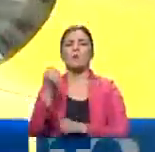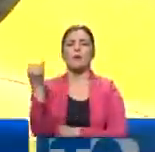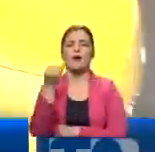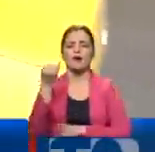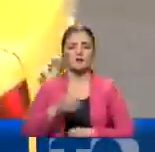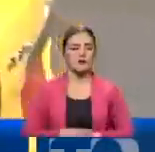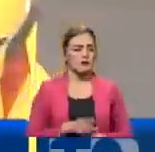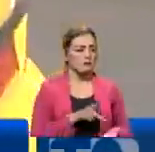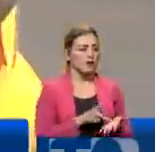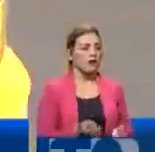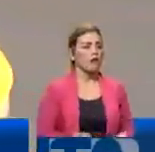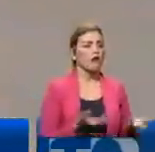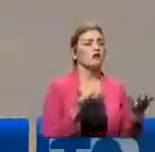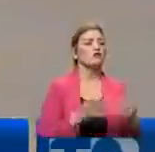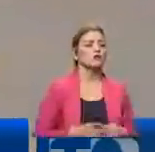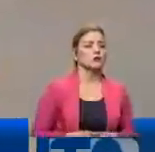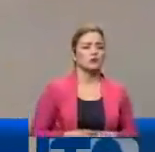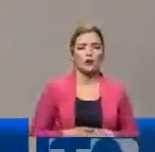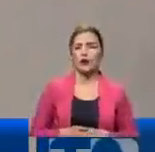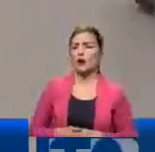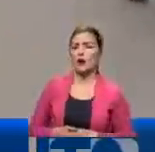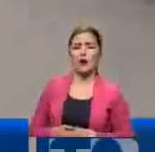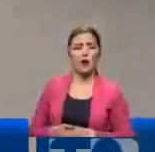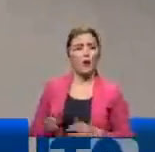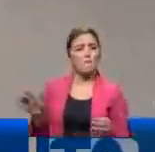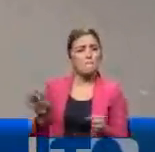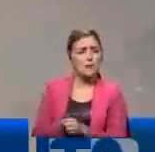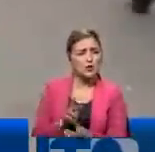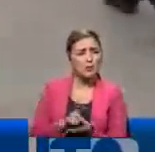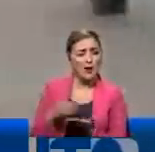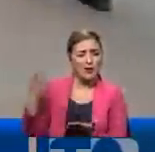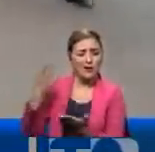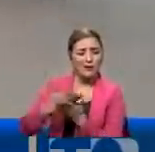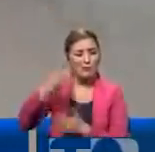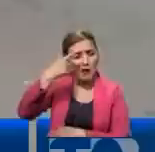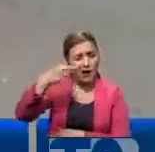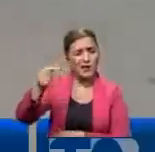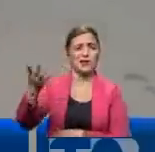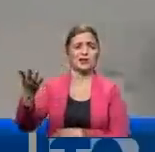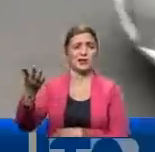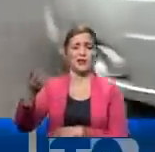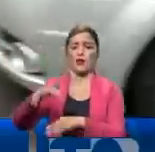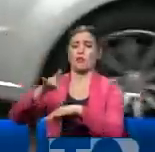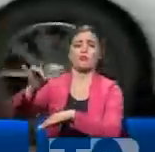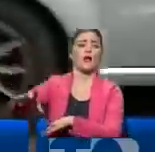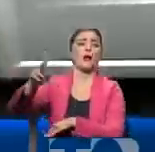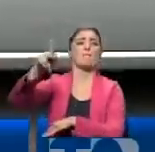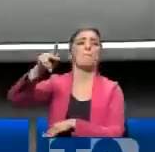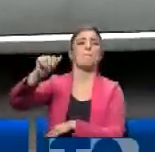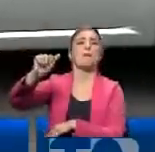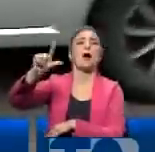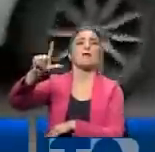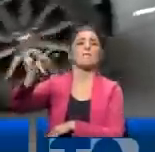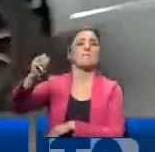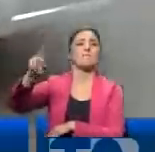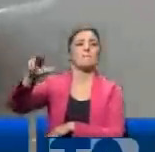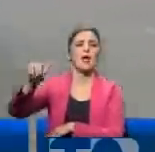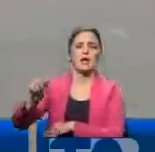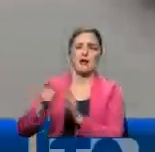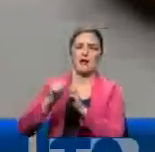están cobrando? Nos están cobrando el pasaje completo, como que nos trajeran hasta la Marín, y nos dejan solamente en Las Palmeras, que es una distancia